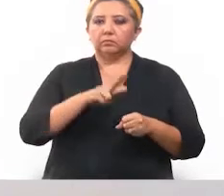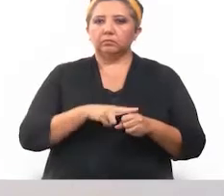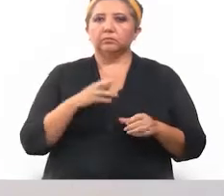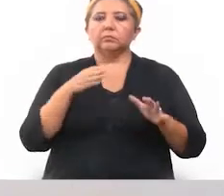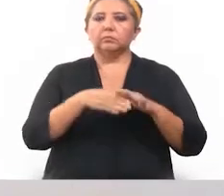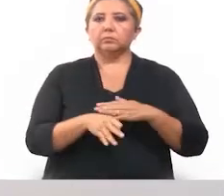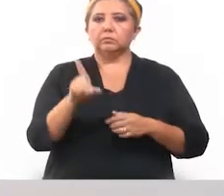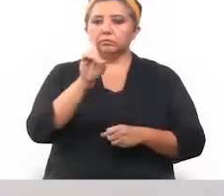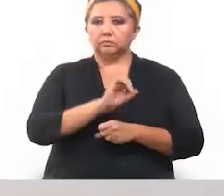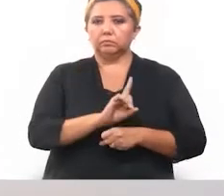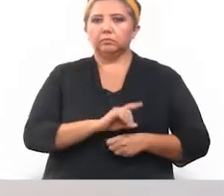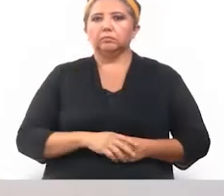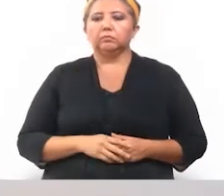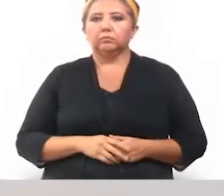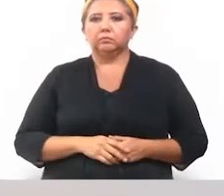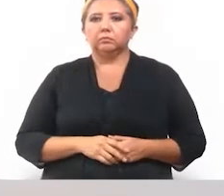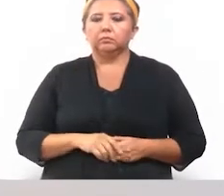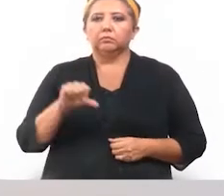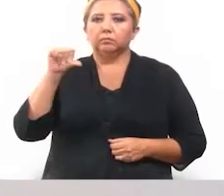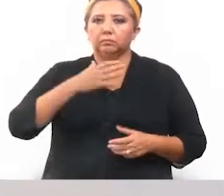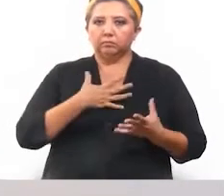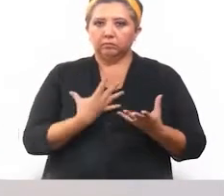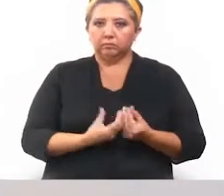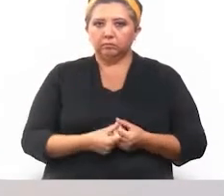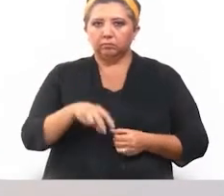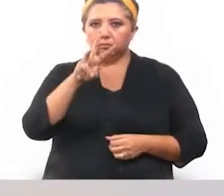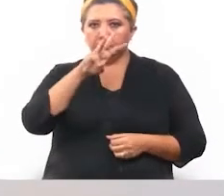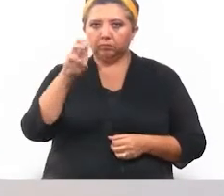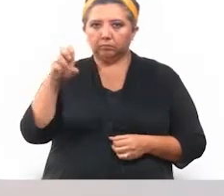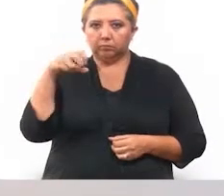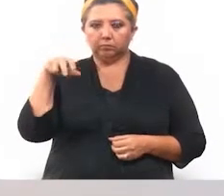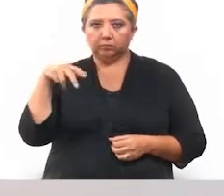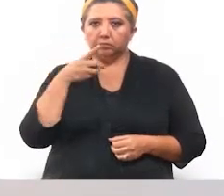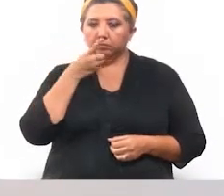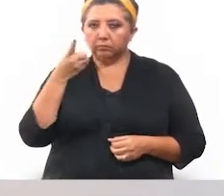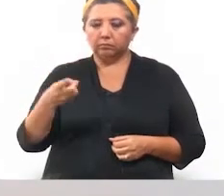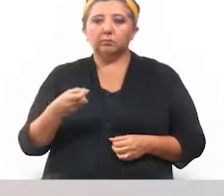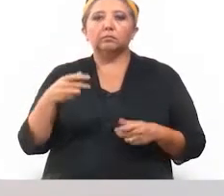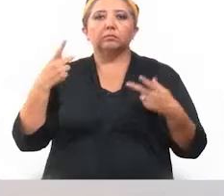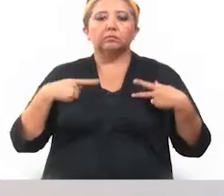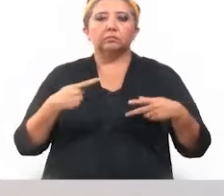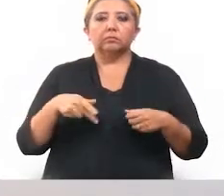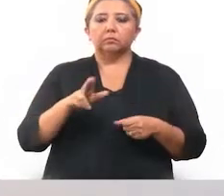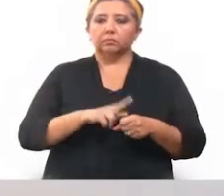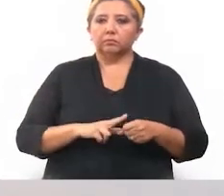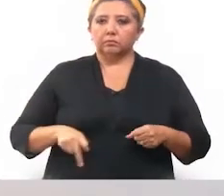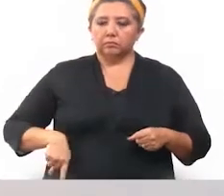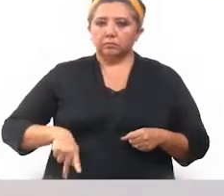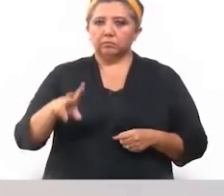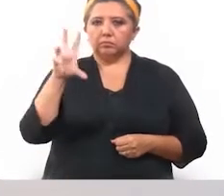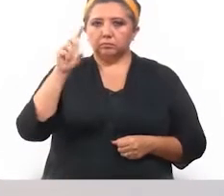ocupación hospitalaria y los ingresos diarios. El día de hoy tenemos 312 pacientes en hospitales públicos.